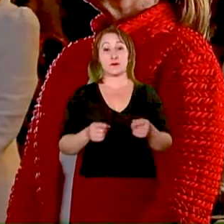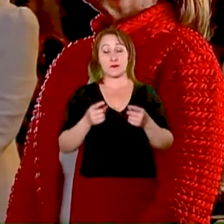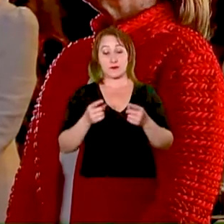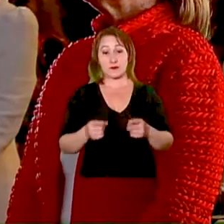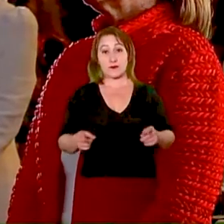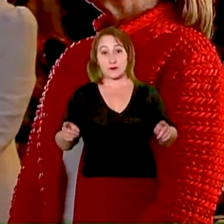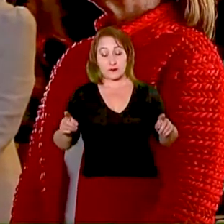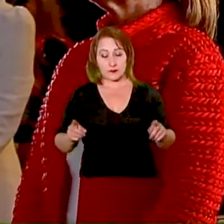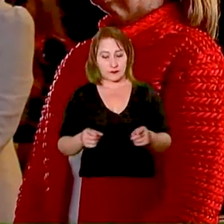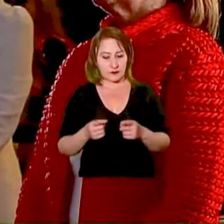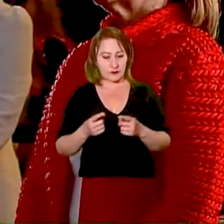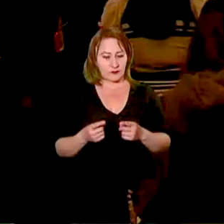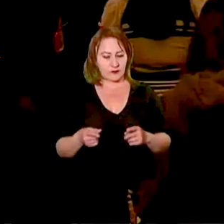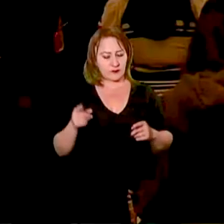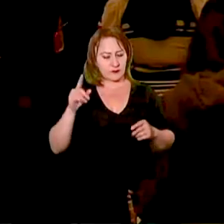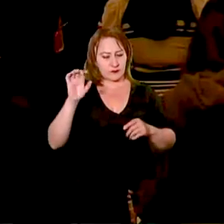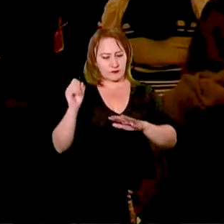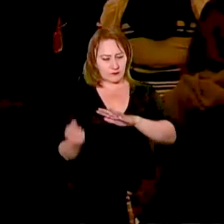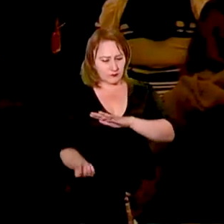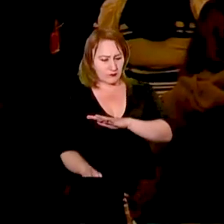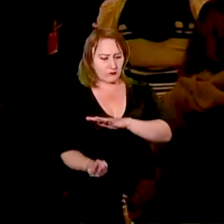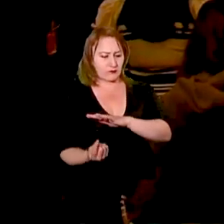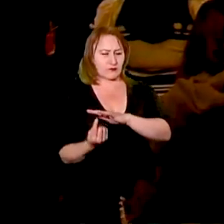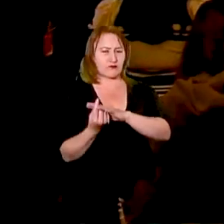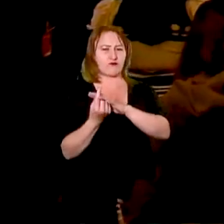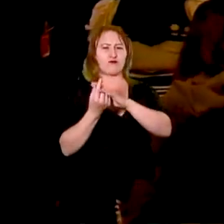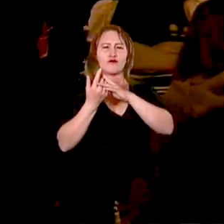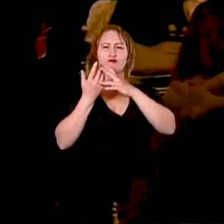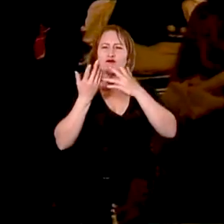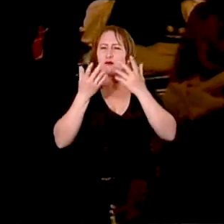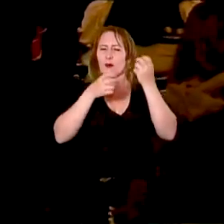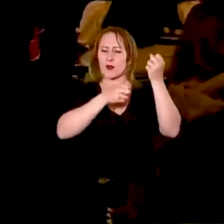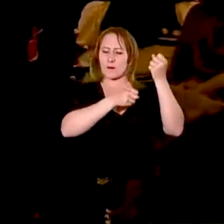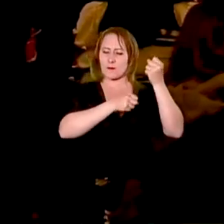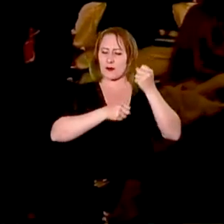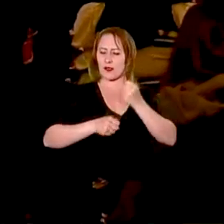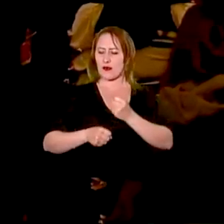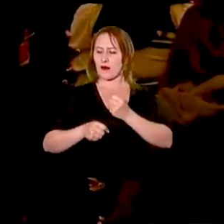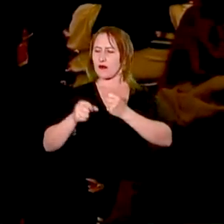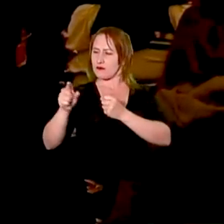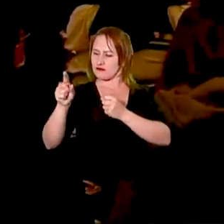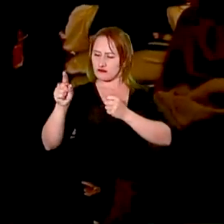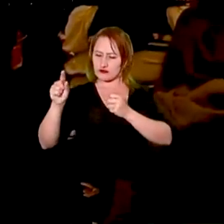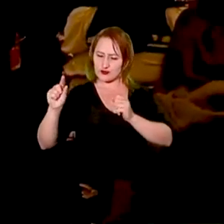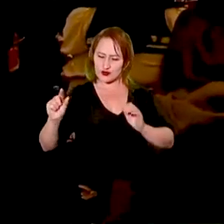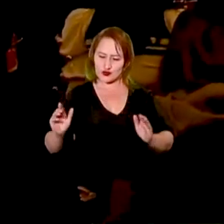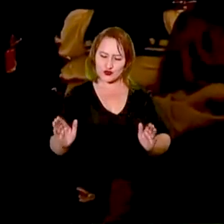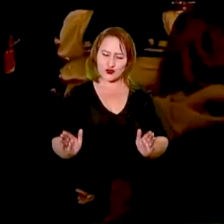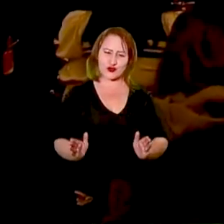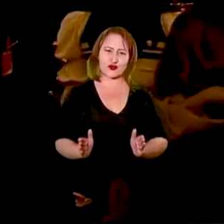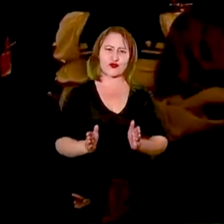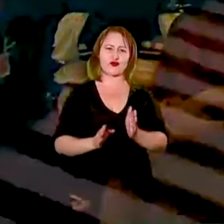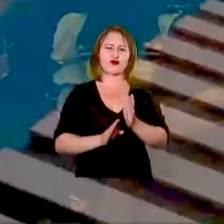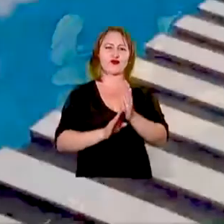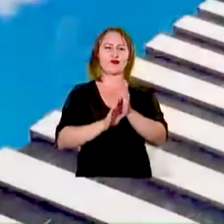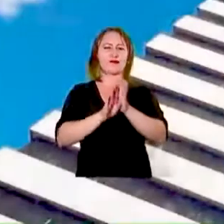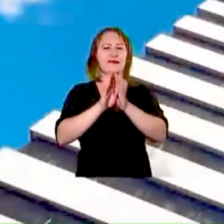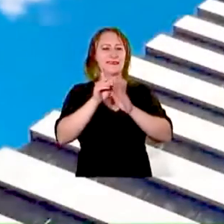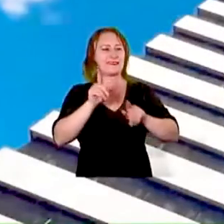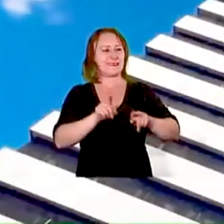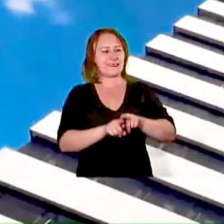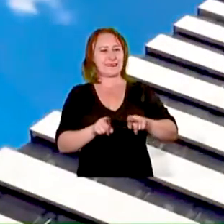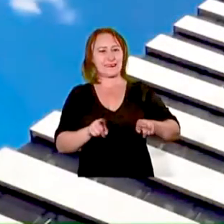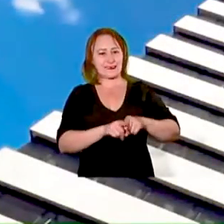Tú naciste al forjarse la patria, tú has crecido con ella a la